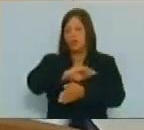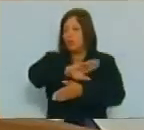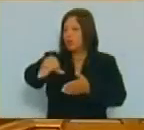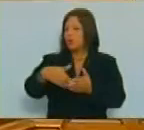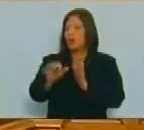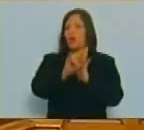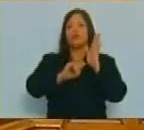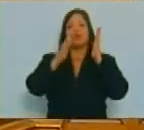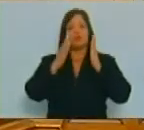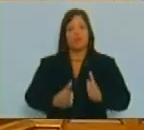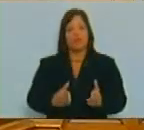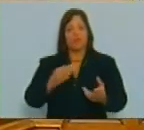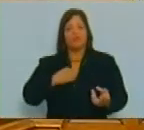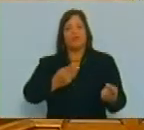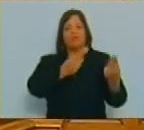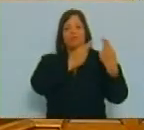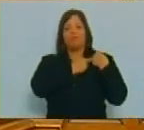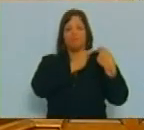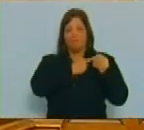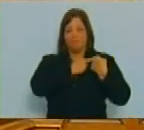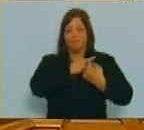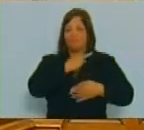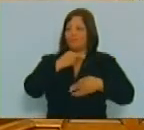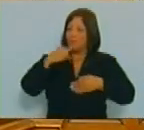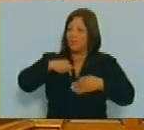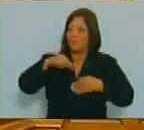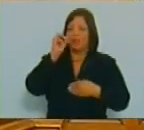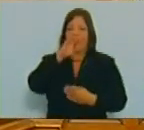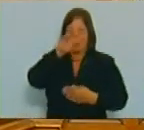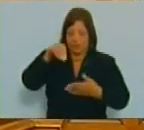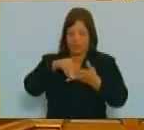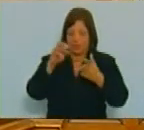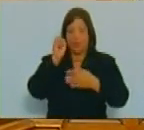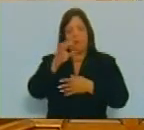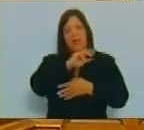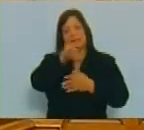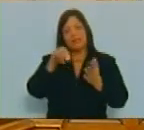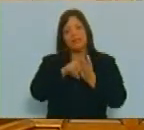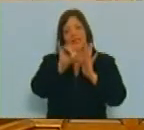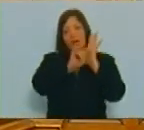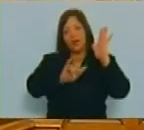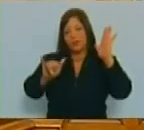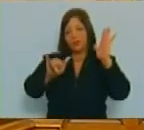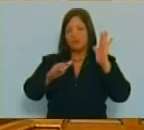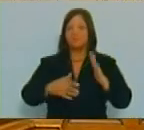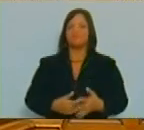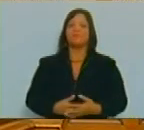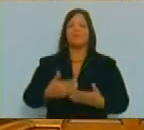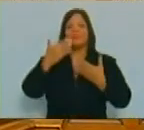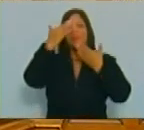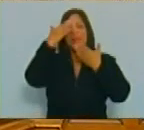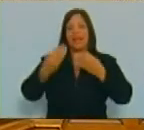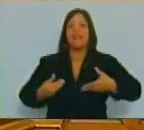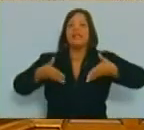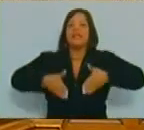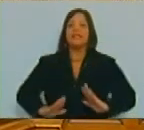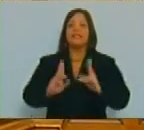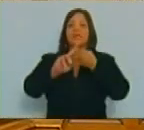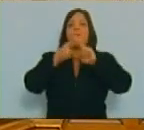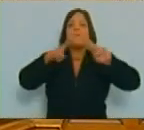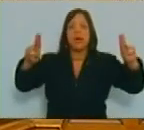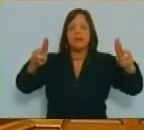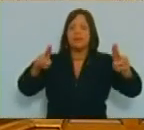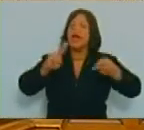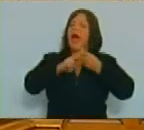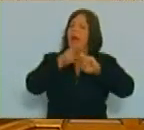constituyentes y todas las constituyentes de esta plenipotenciaria asamblea nacional nacimos para la paz y a